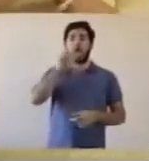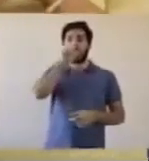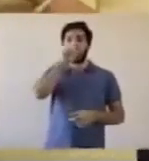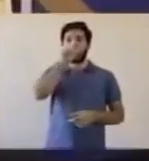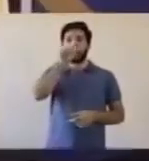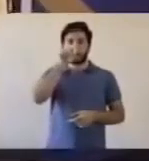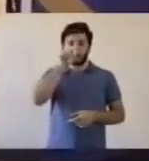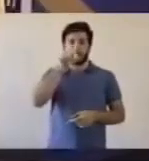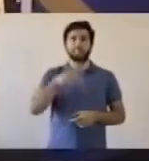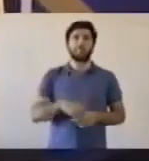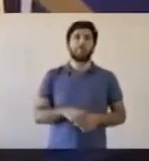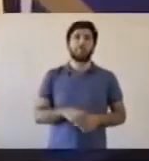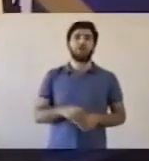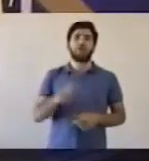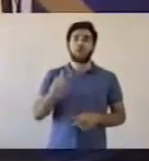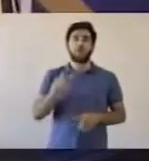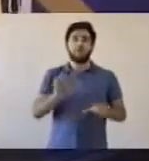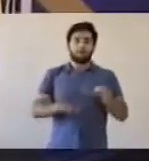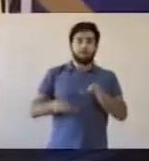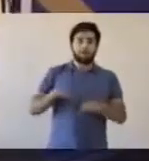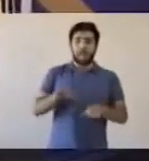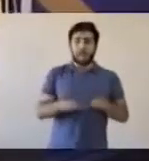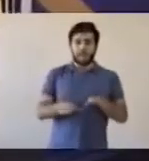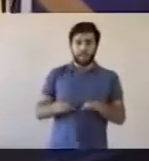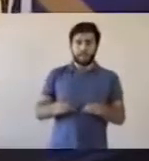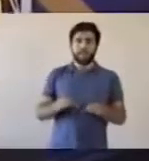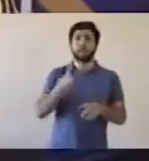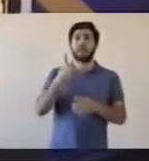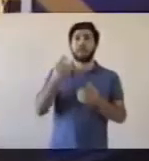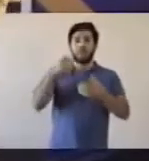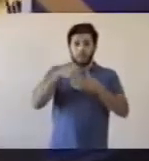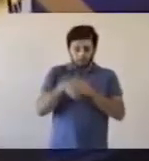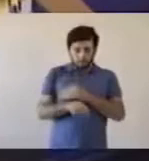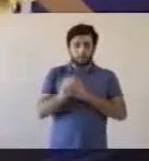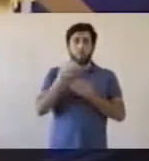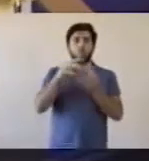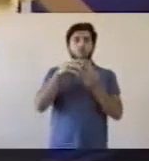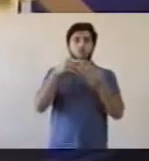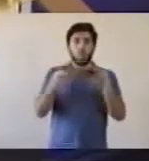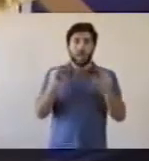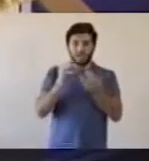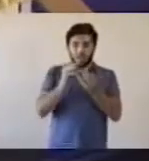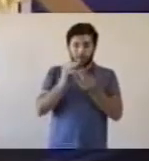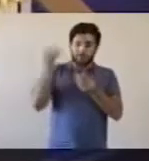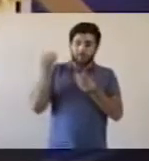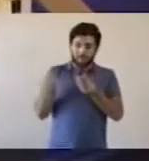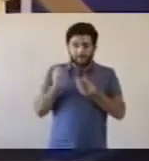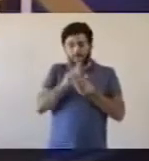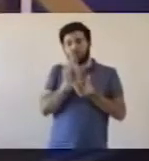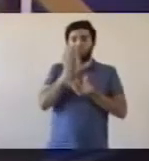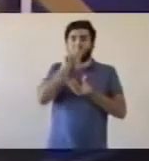Esta comida puede ser fruta o pueden ser gusanitos.